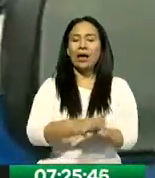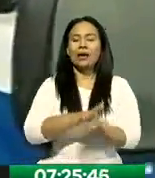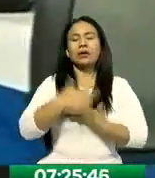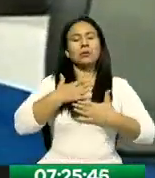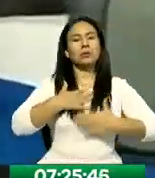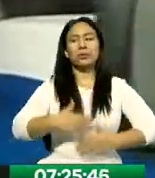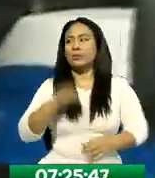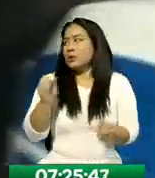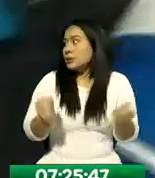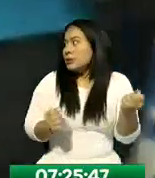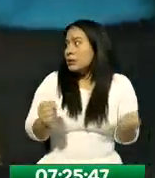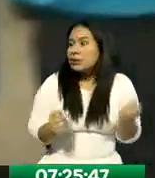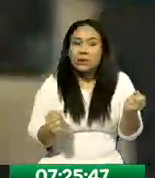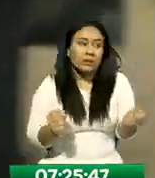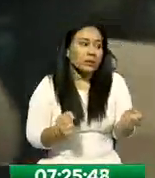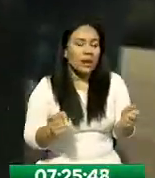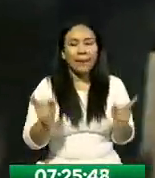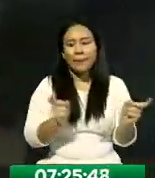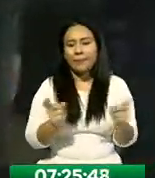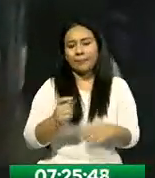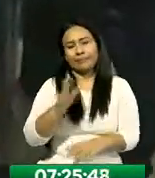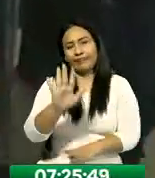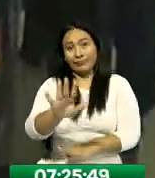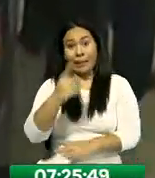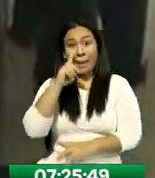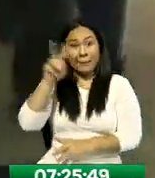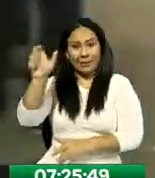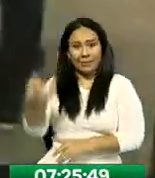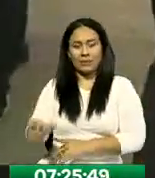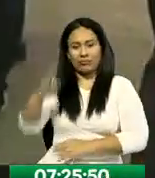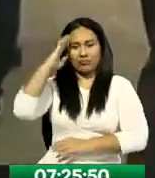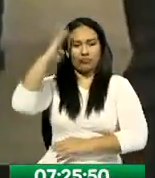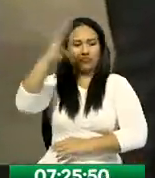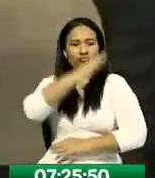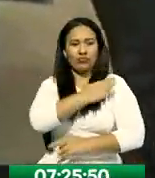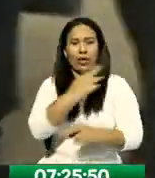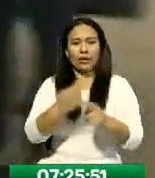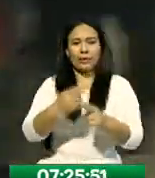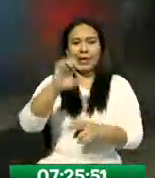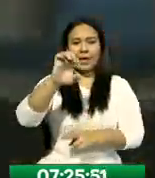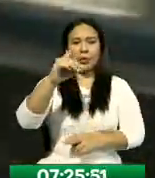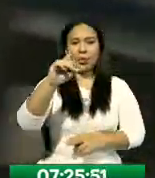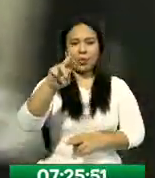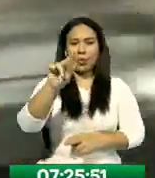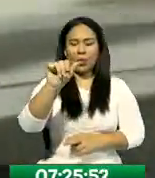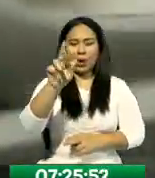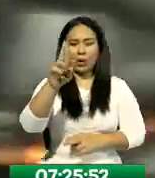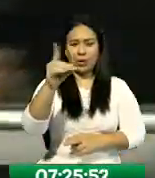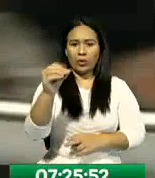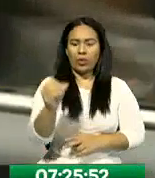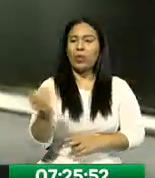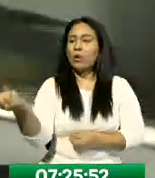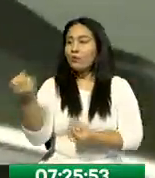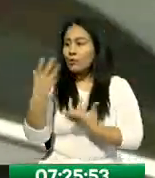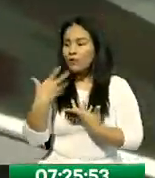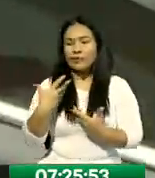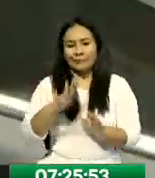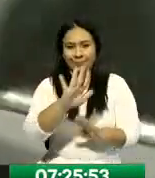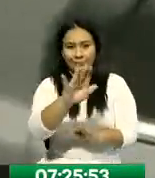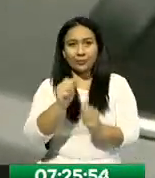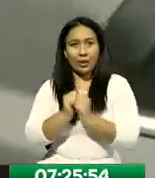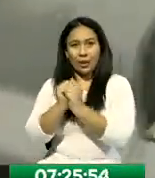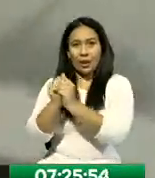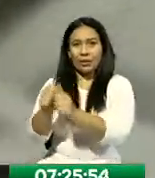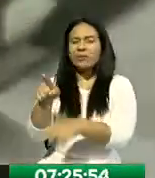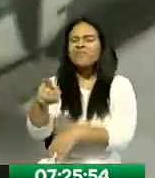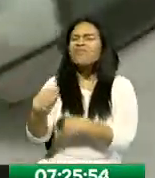con el teniente Eduardo Oviedo, jefe de control general del Distrito Durán. Muy buenos días. Acompáñenme más acá, por favor.